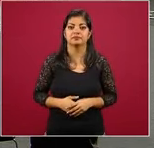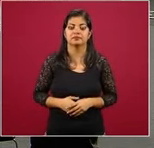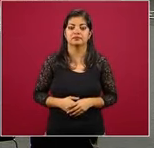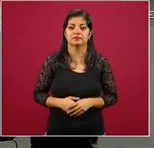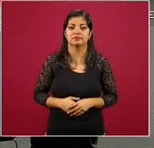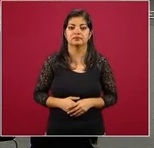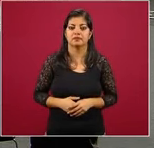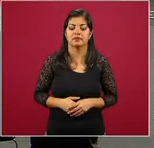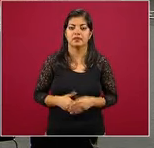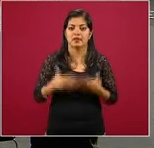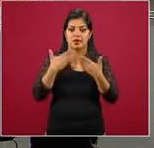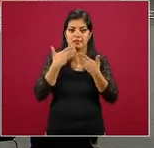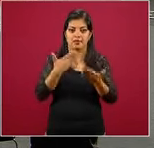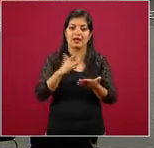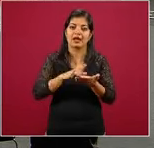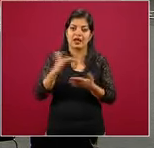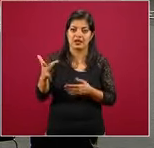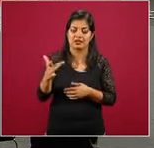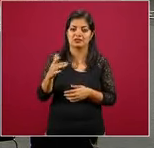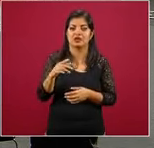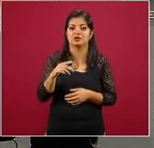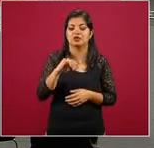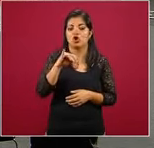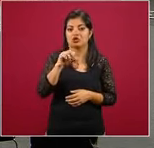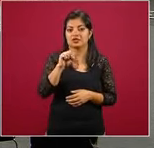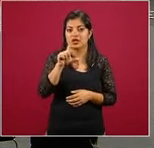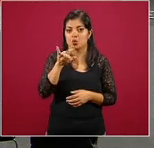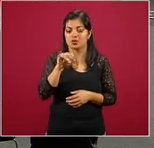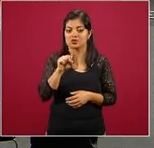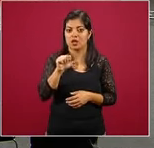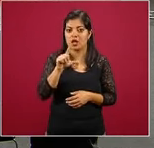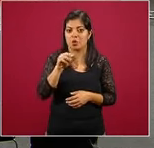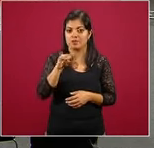bien, gracias, doctor José Luis Salomía.